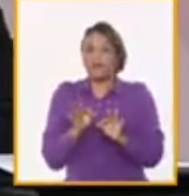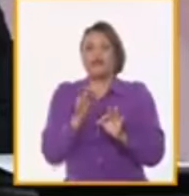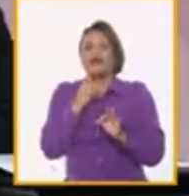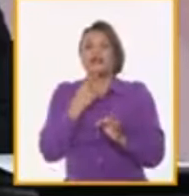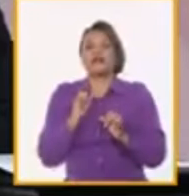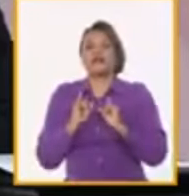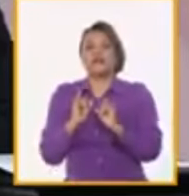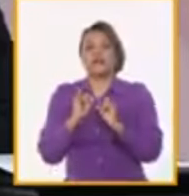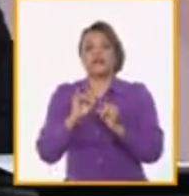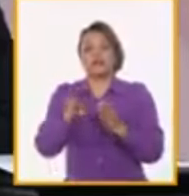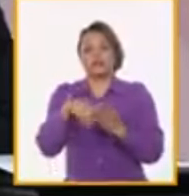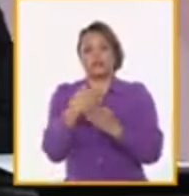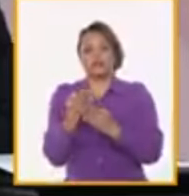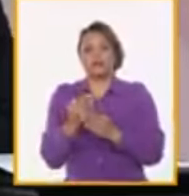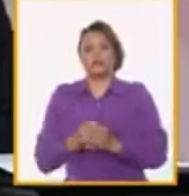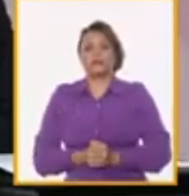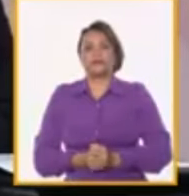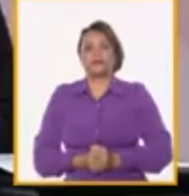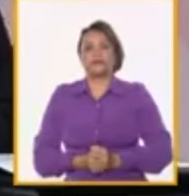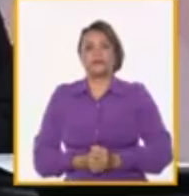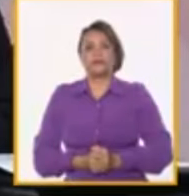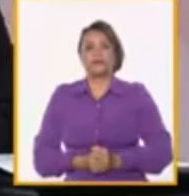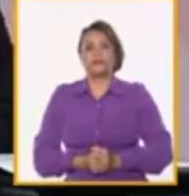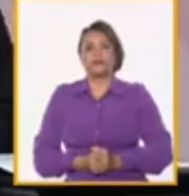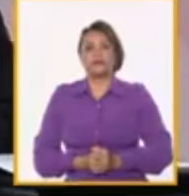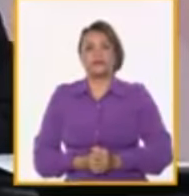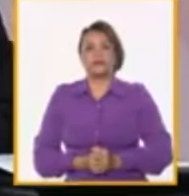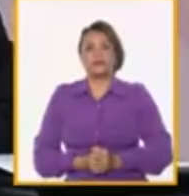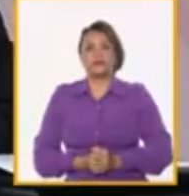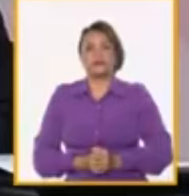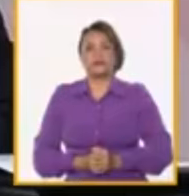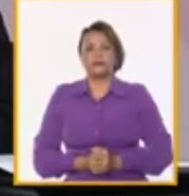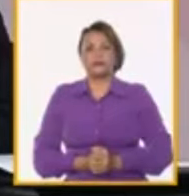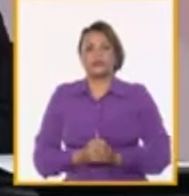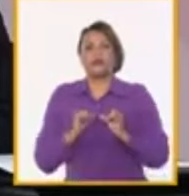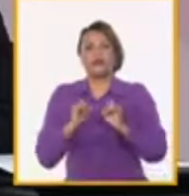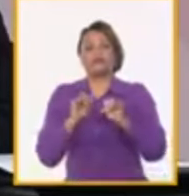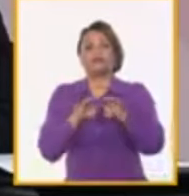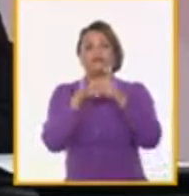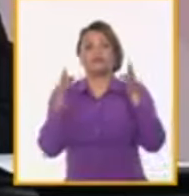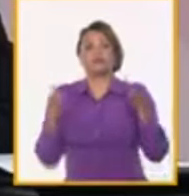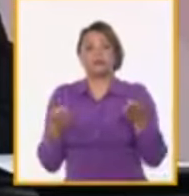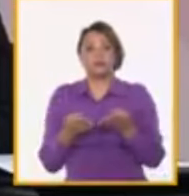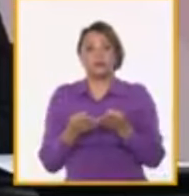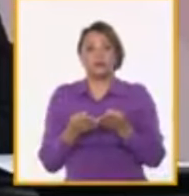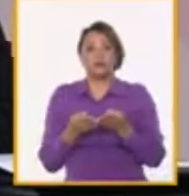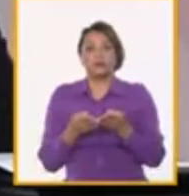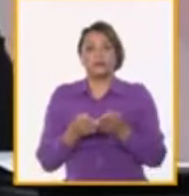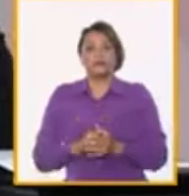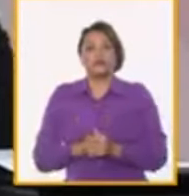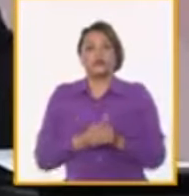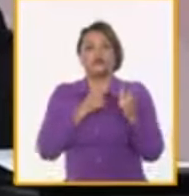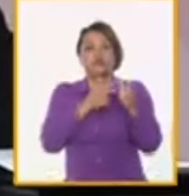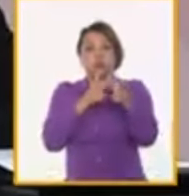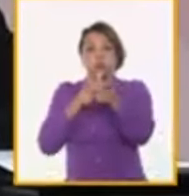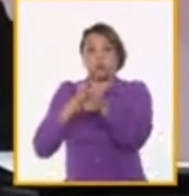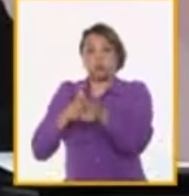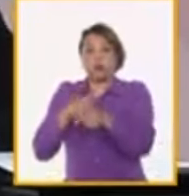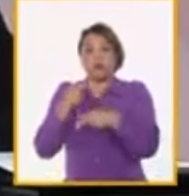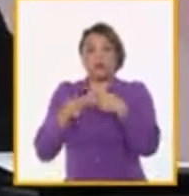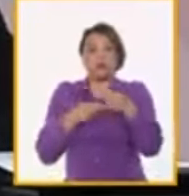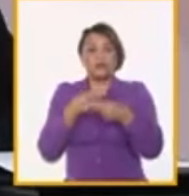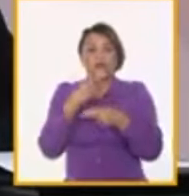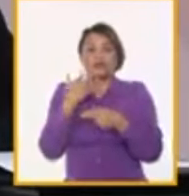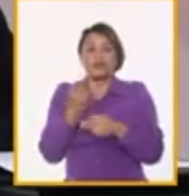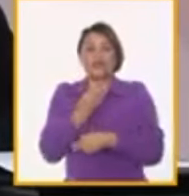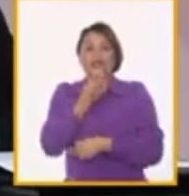La Noticia del Día. Hoy ha sido noticia mundial pues un ciberataque desarrollado por Israel